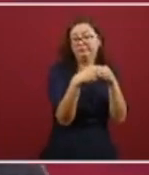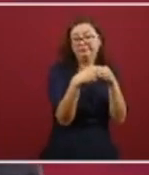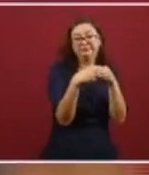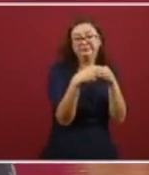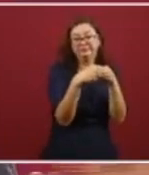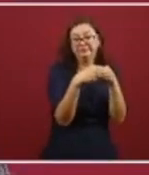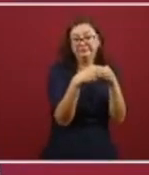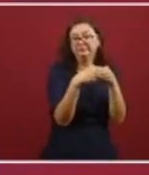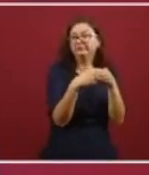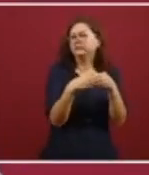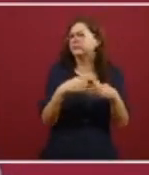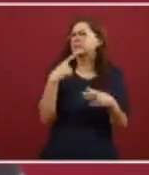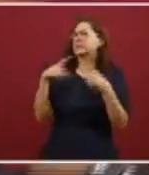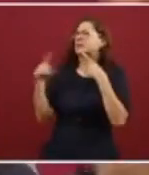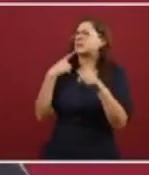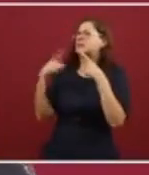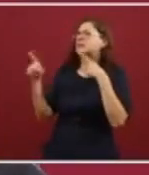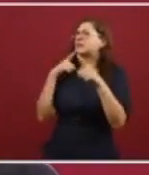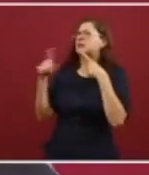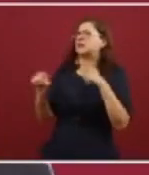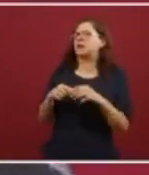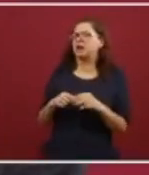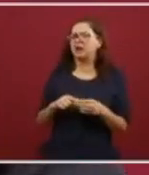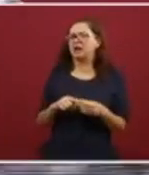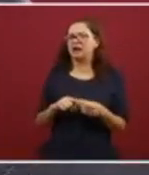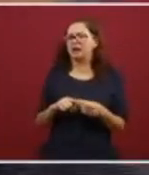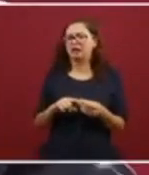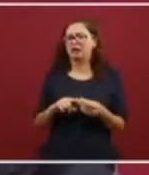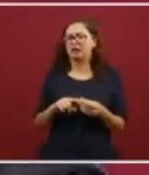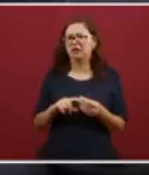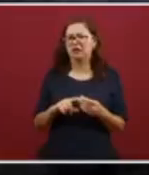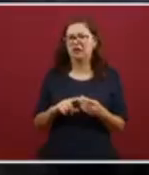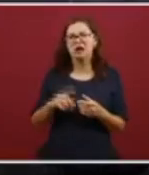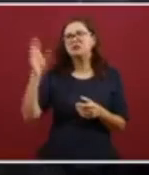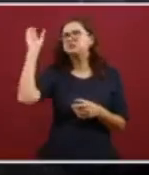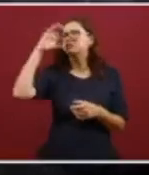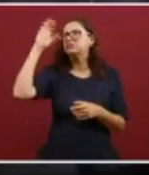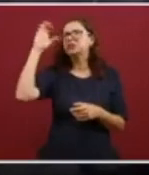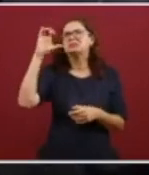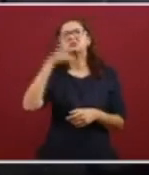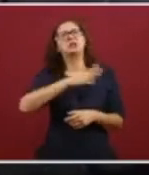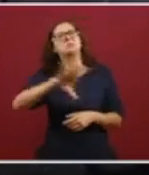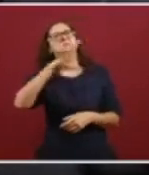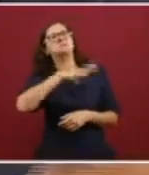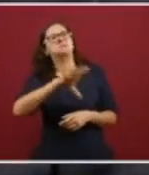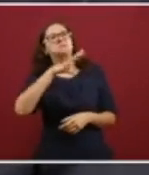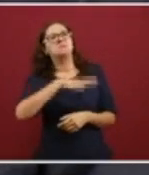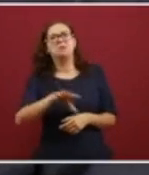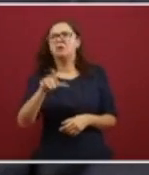si protestan y dicen que hay un desprecio por la ciencia,